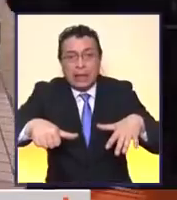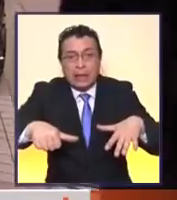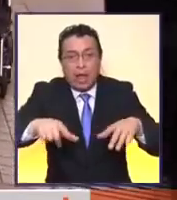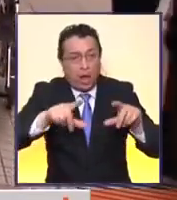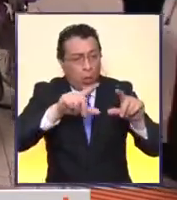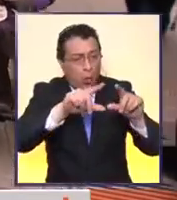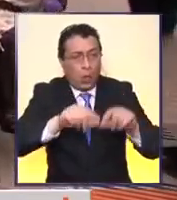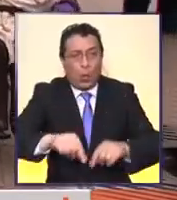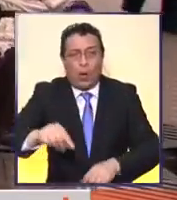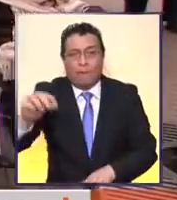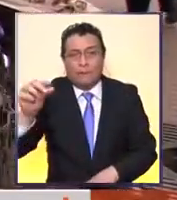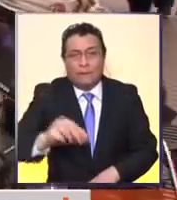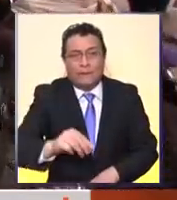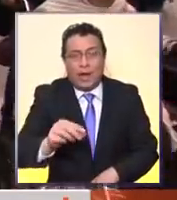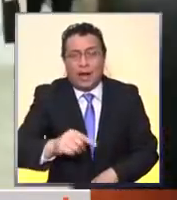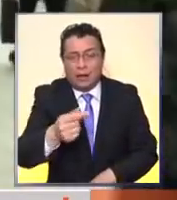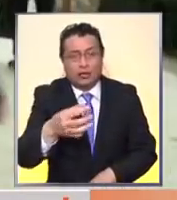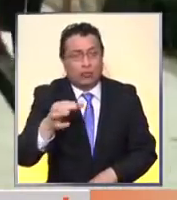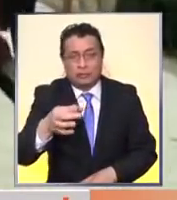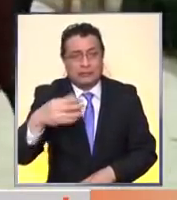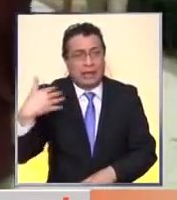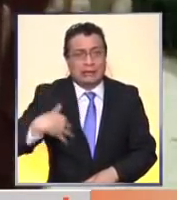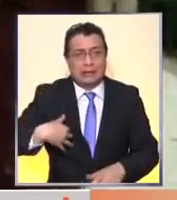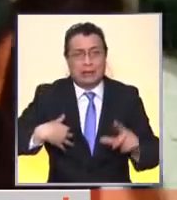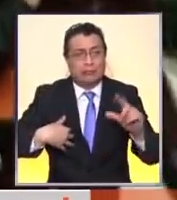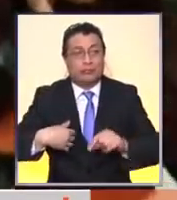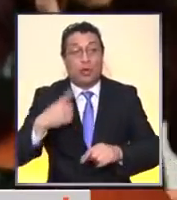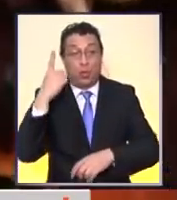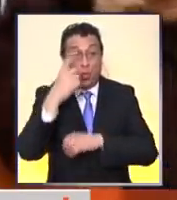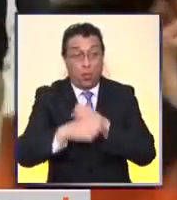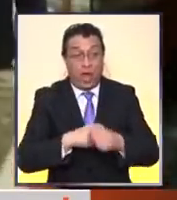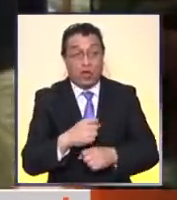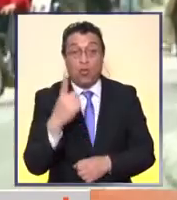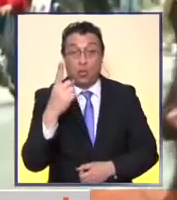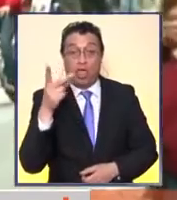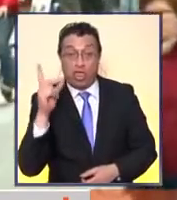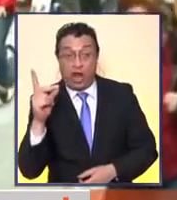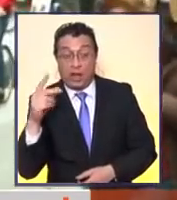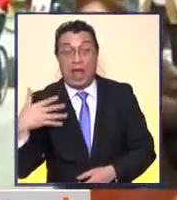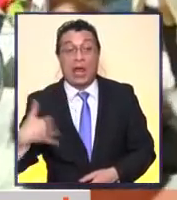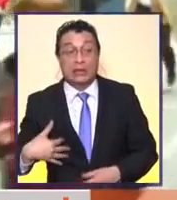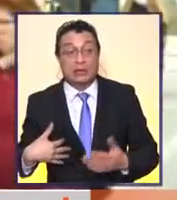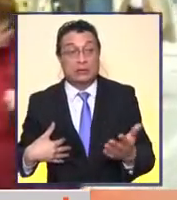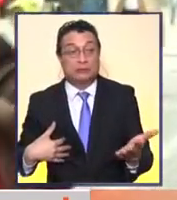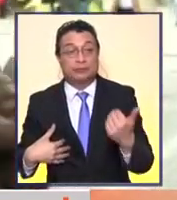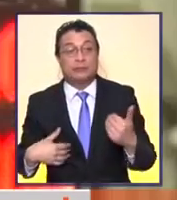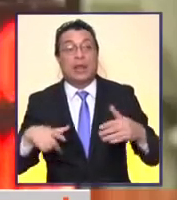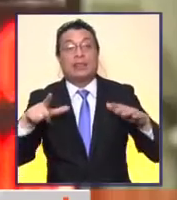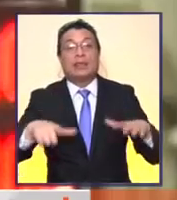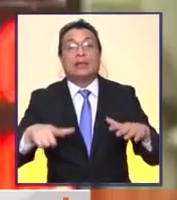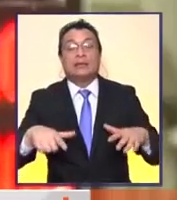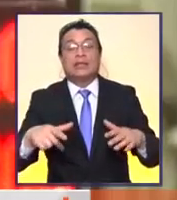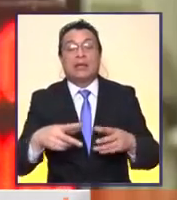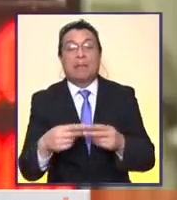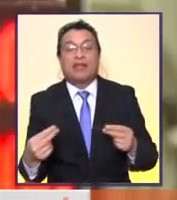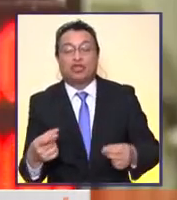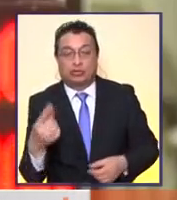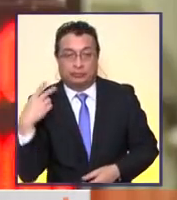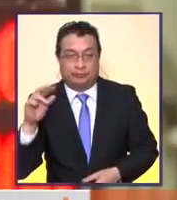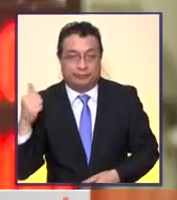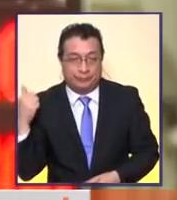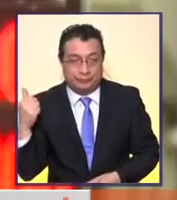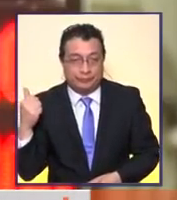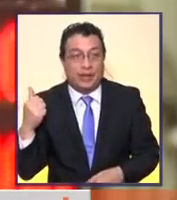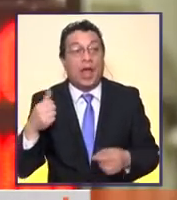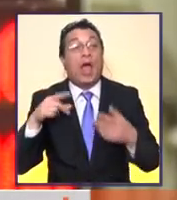mucho está absolutamente evaluada la manera hace un año por cada dólar en argentina daban 17 pesos de ese país ayer por